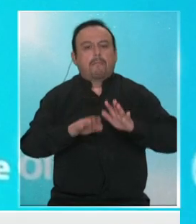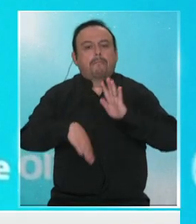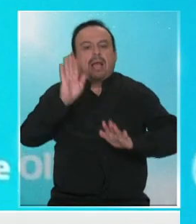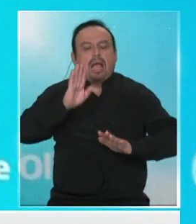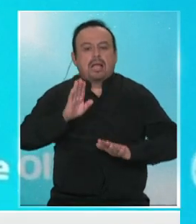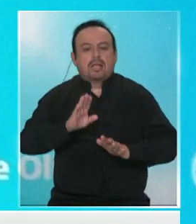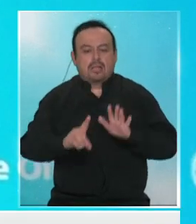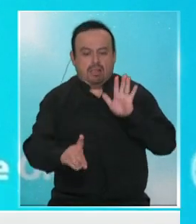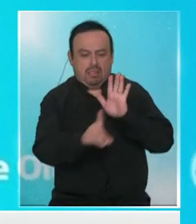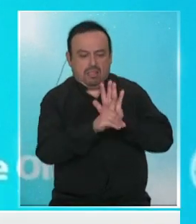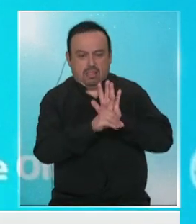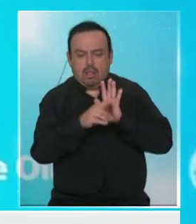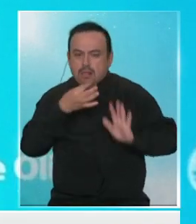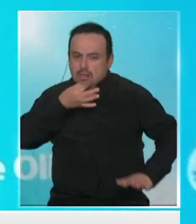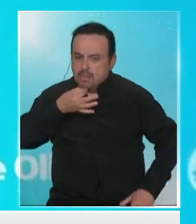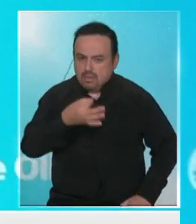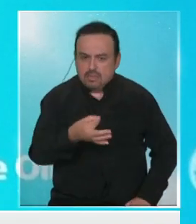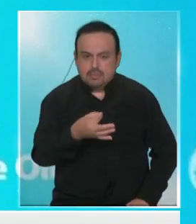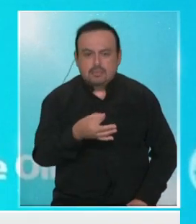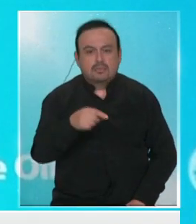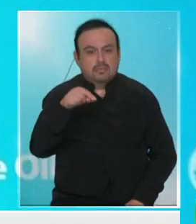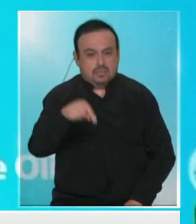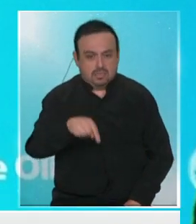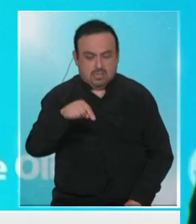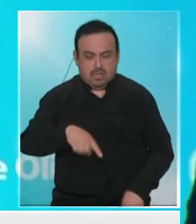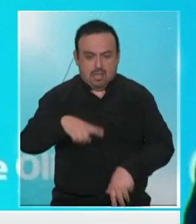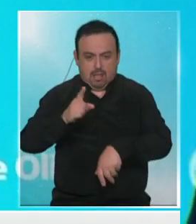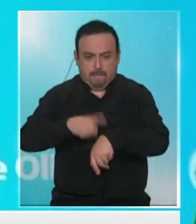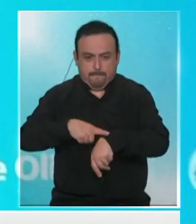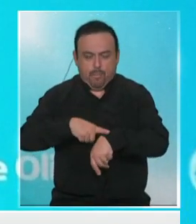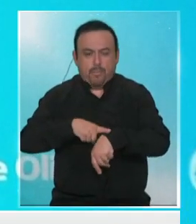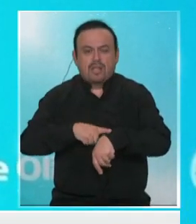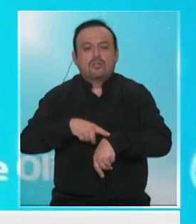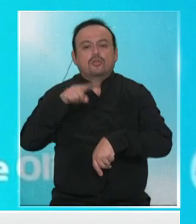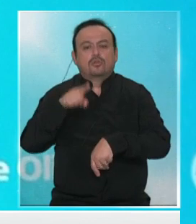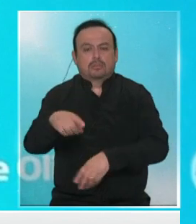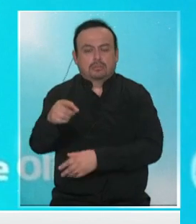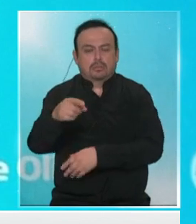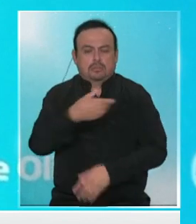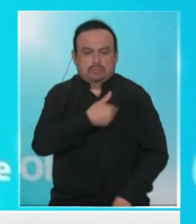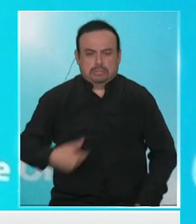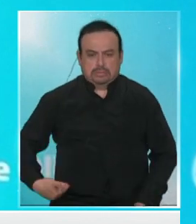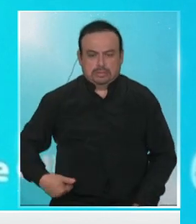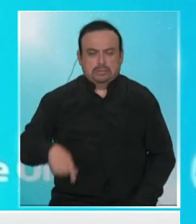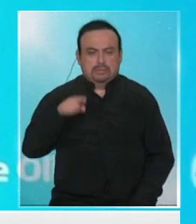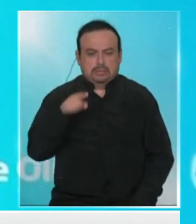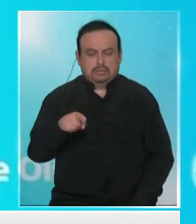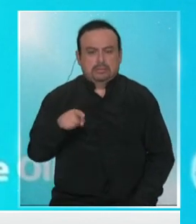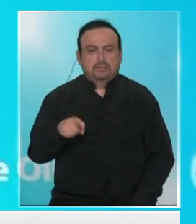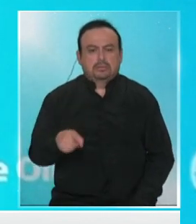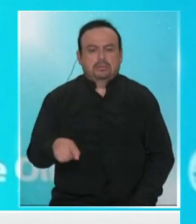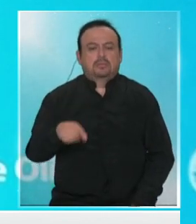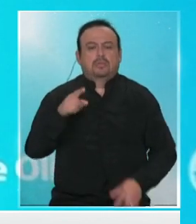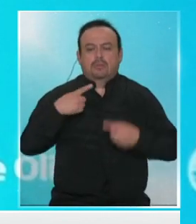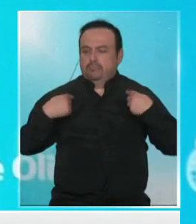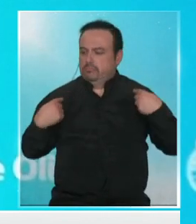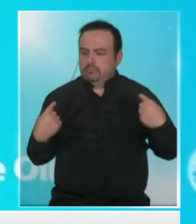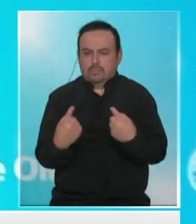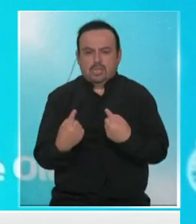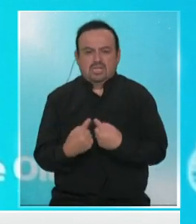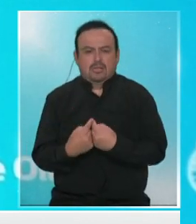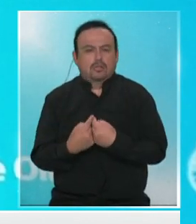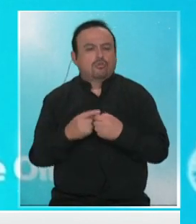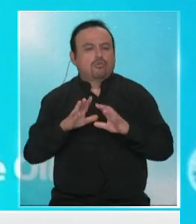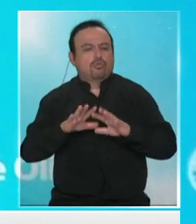el decreto que dictó, pero en este momento está reunido el presidente Alberto Fernández con todas las fuerzas de